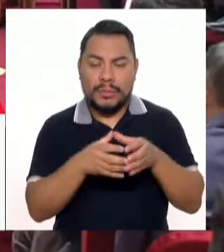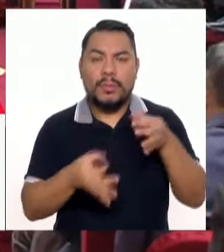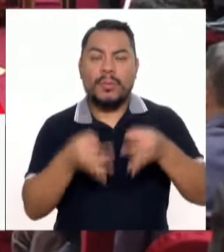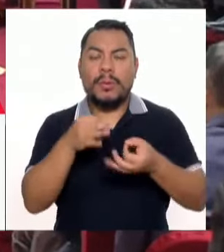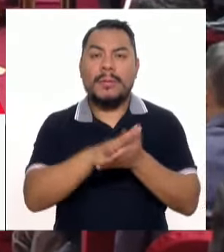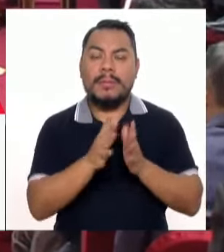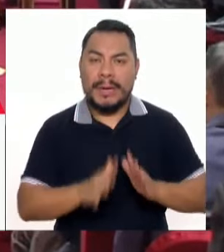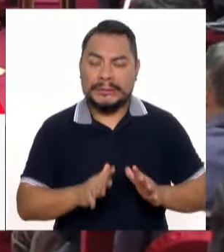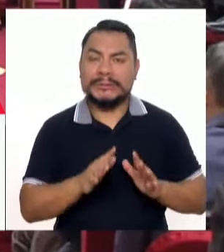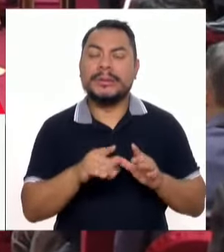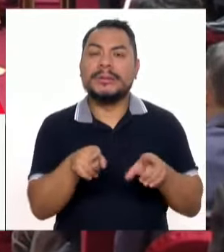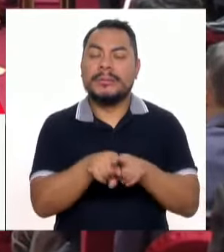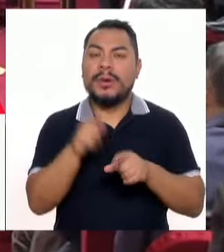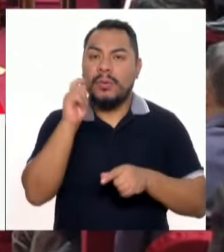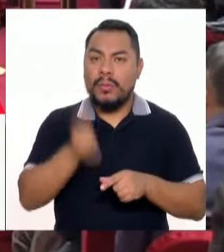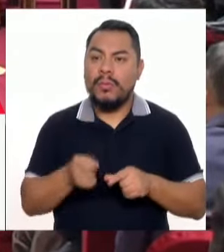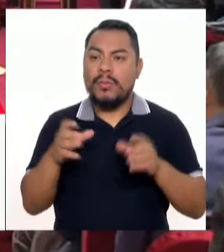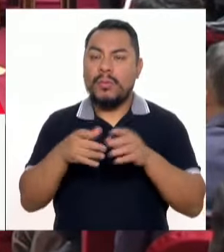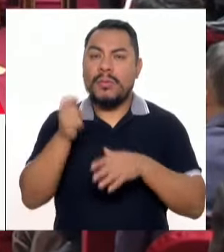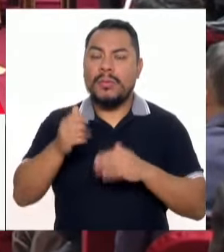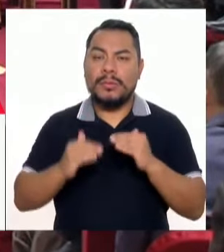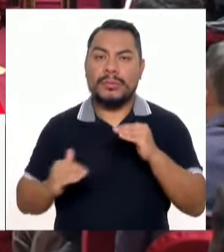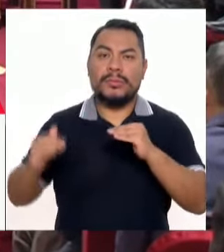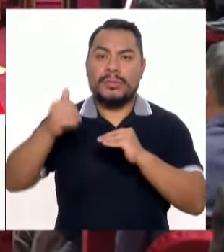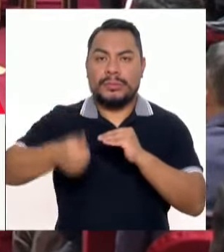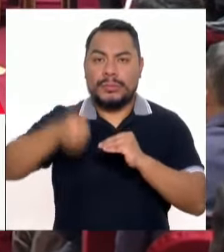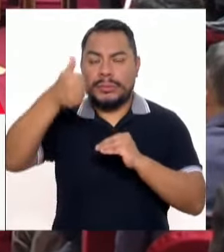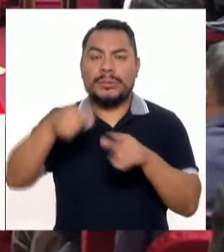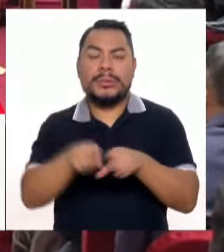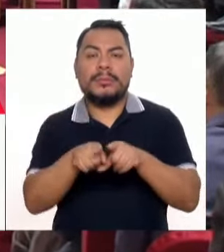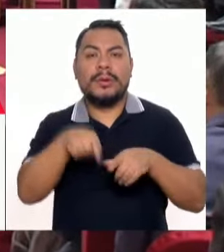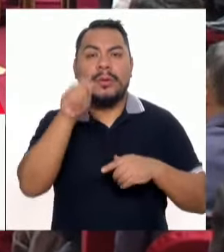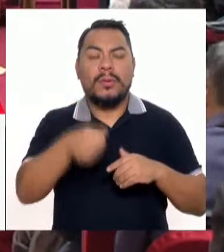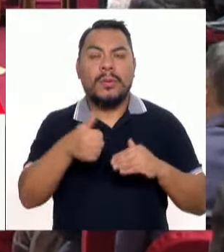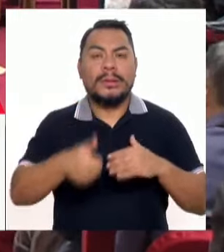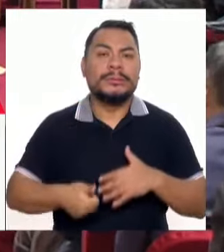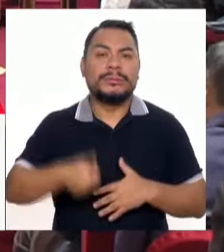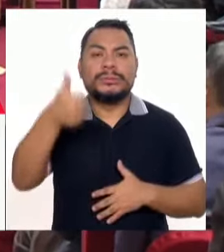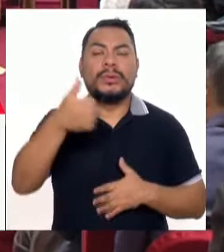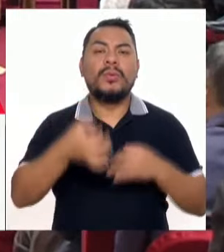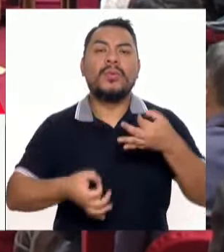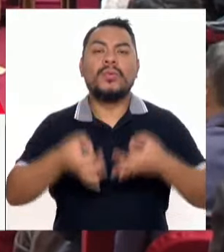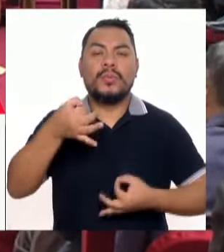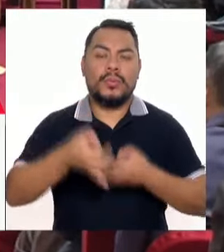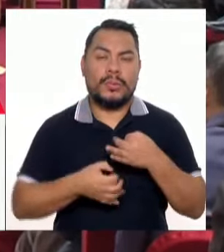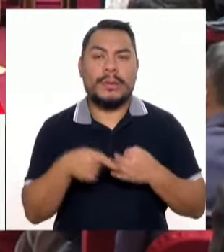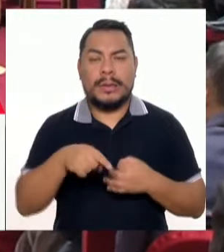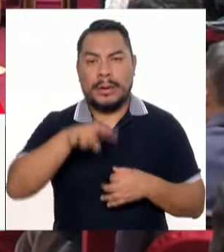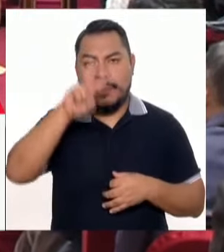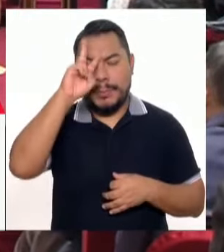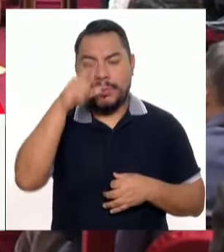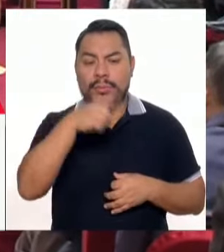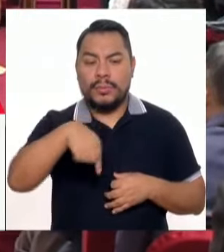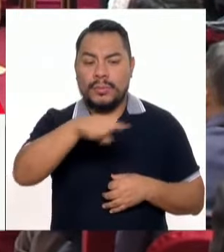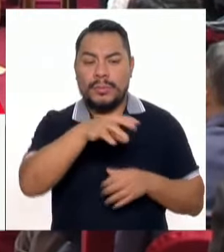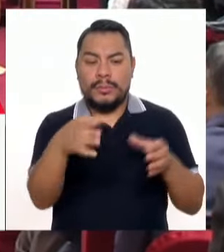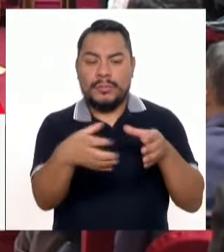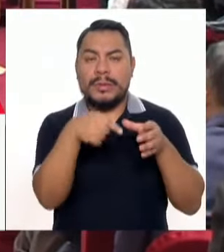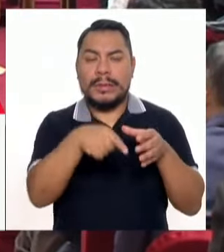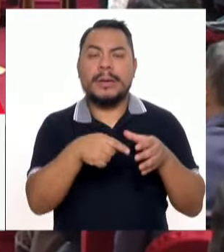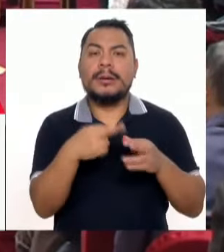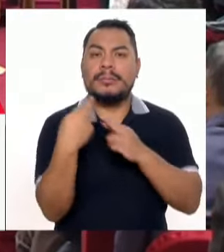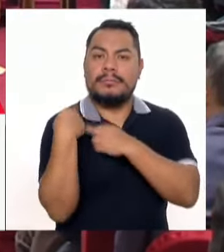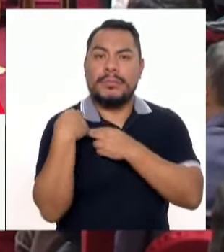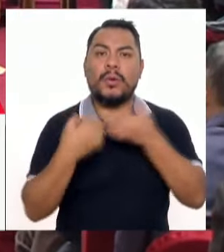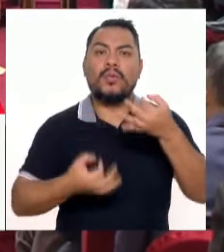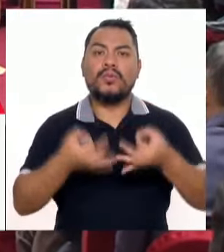paz letrados, las Cortes Superiores y la Corte Suprema de Justicia de la República. Además, hay que precisar